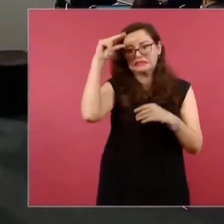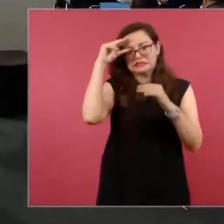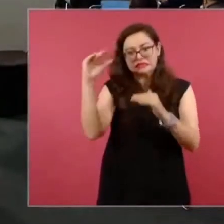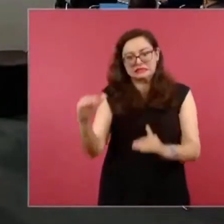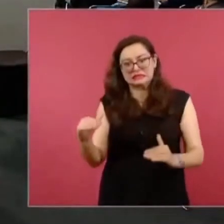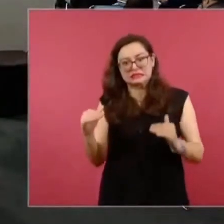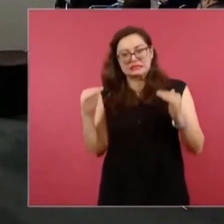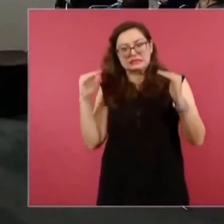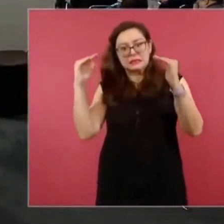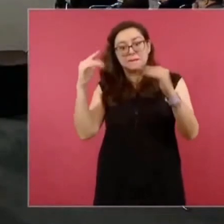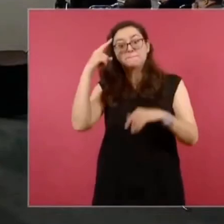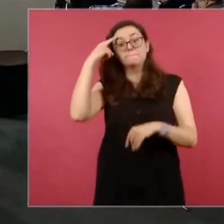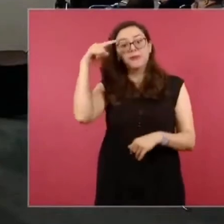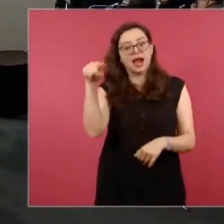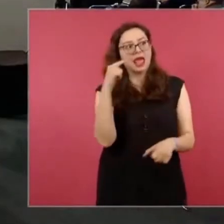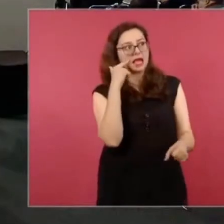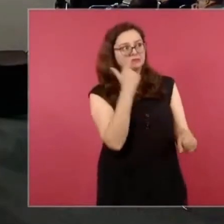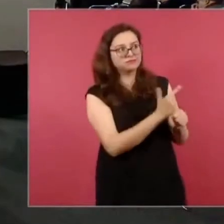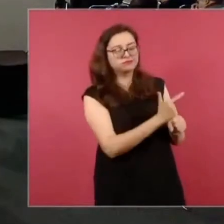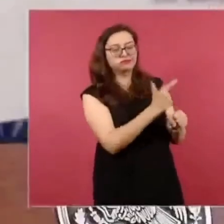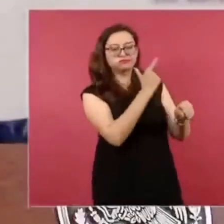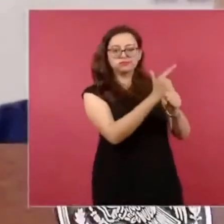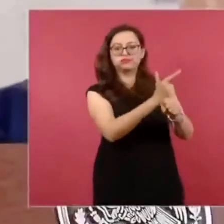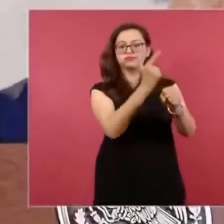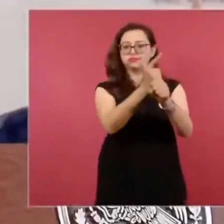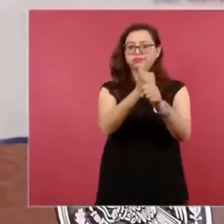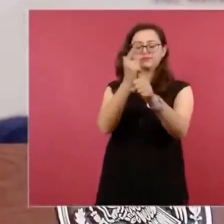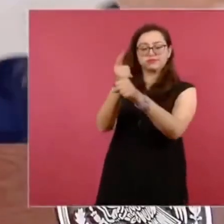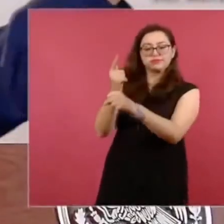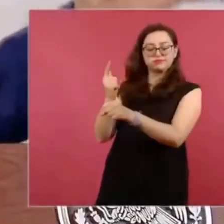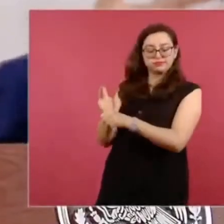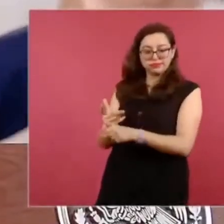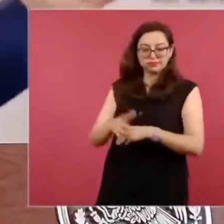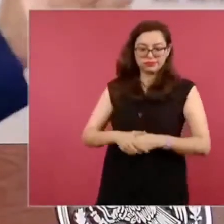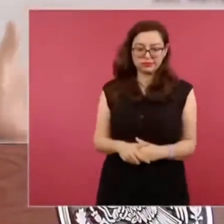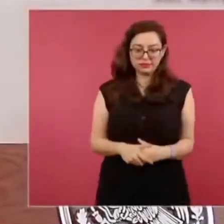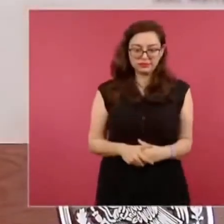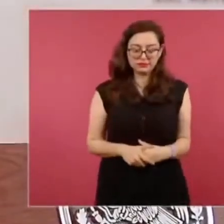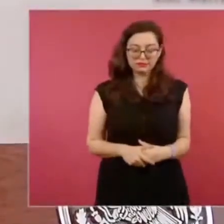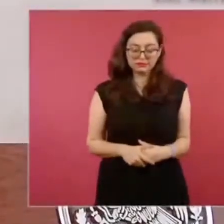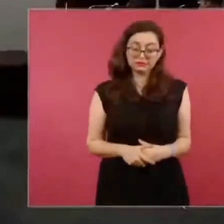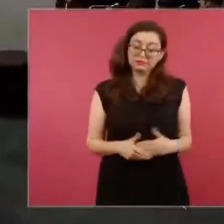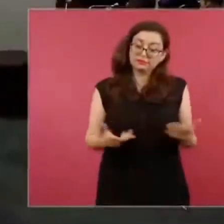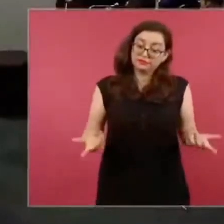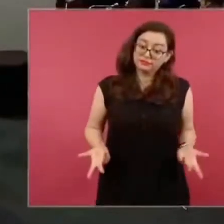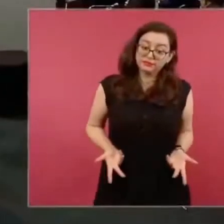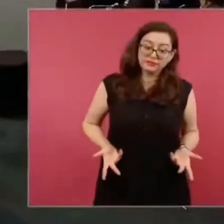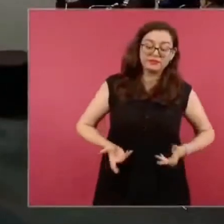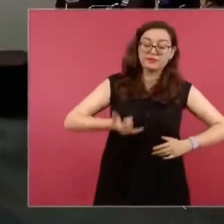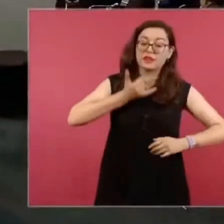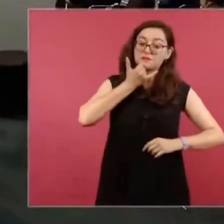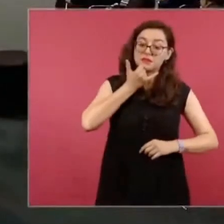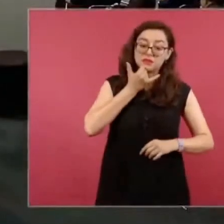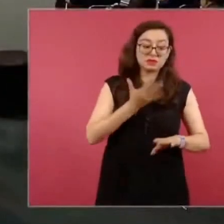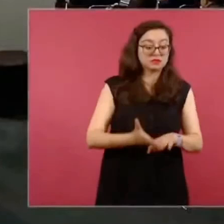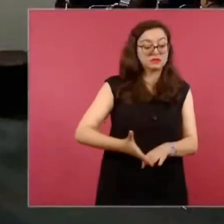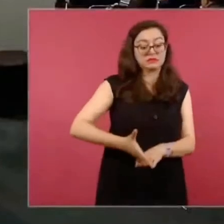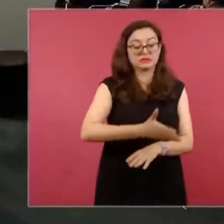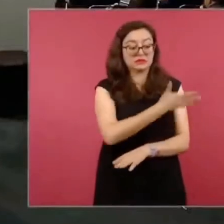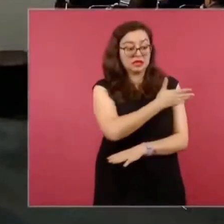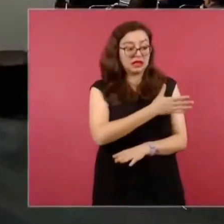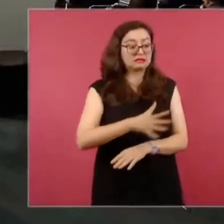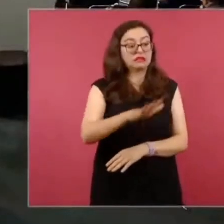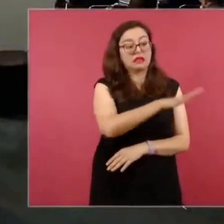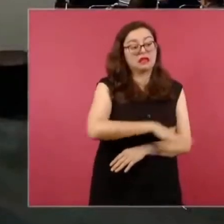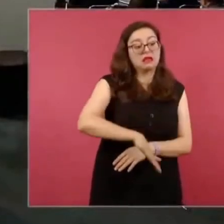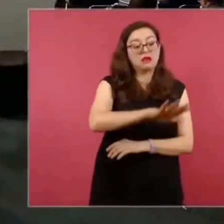Ya, con todo respeto, ¿no? Ya pasó el tiempo de los Aguilares Camines y de los Krauses, ya.